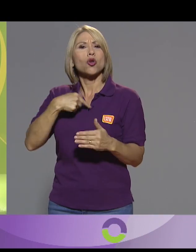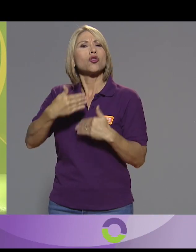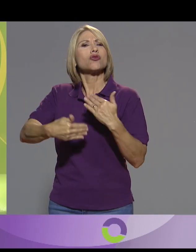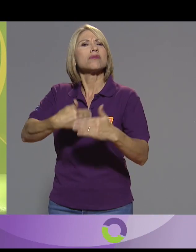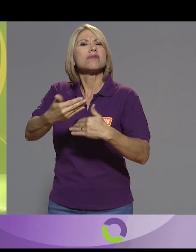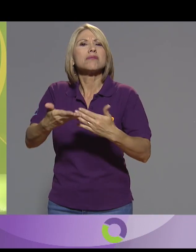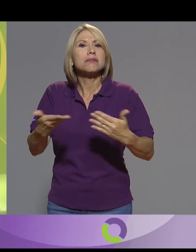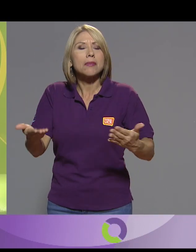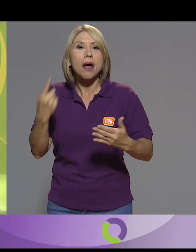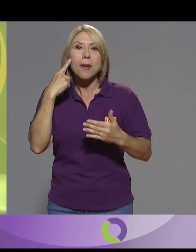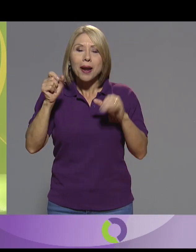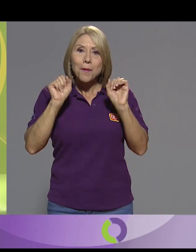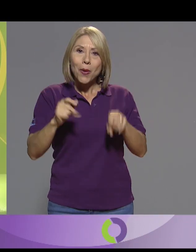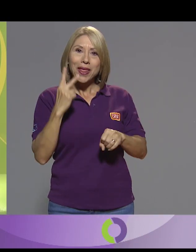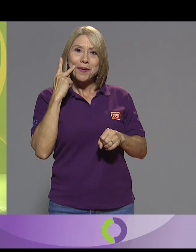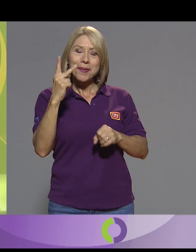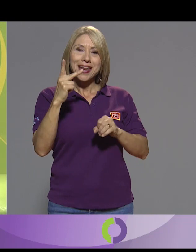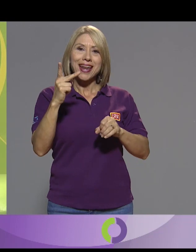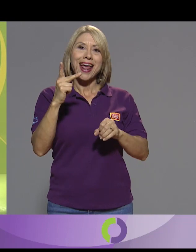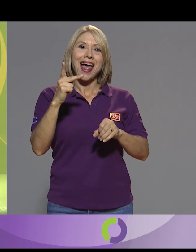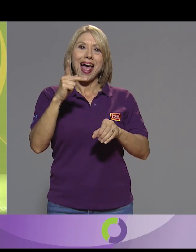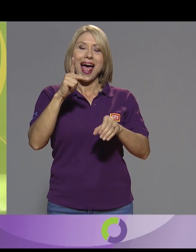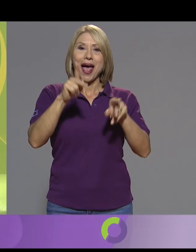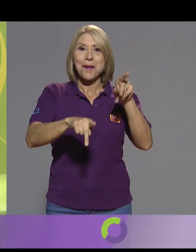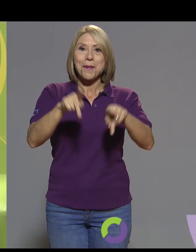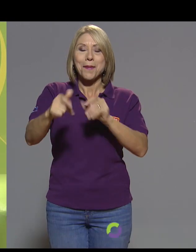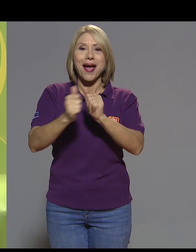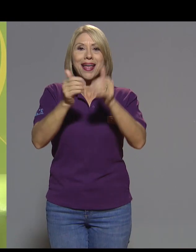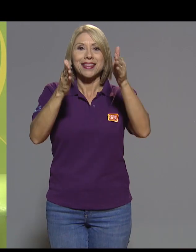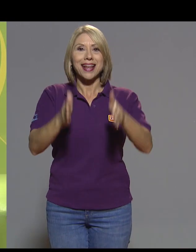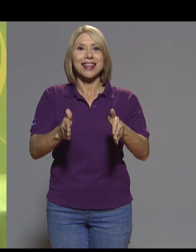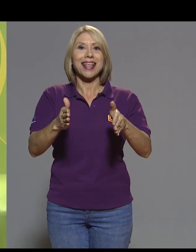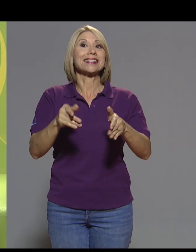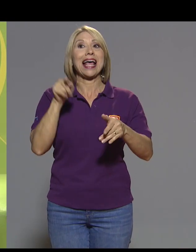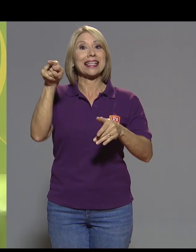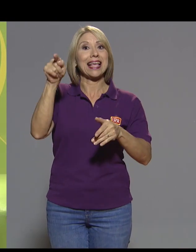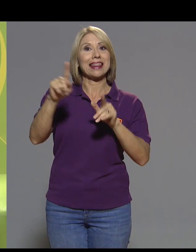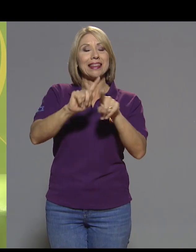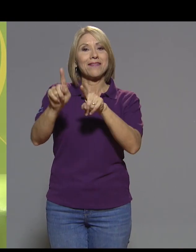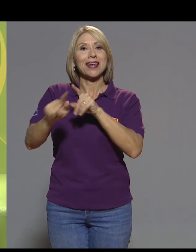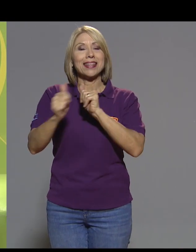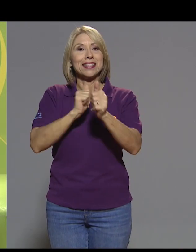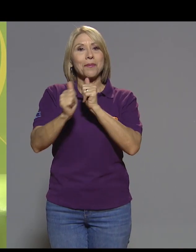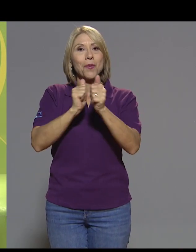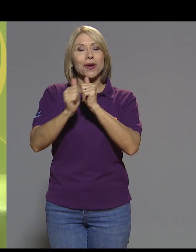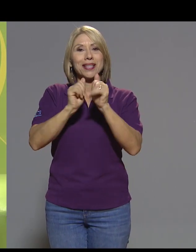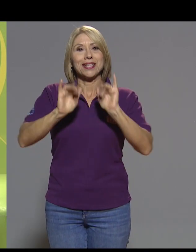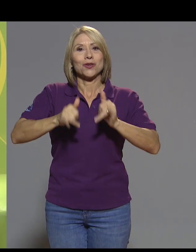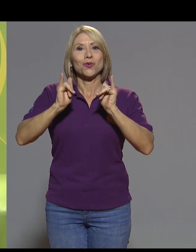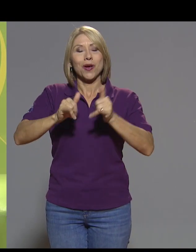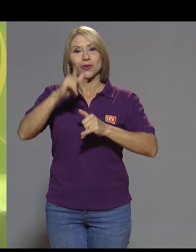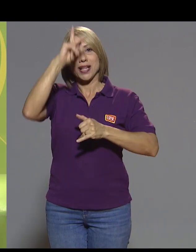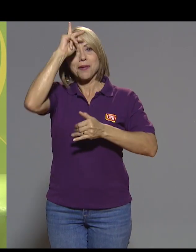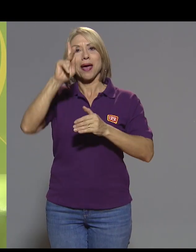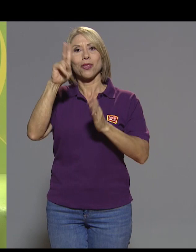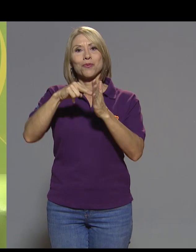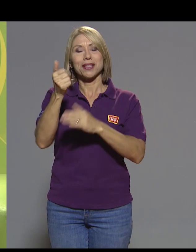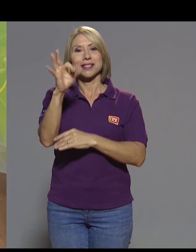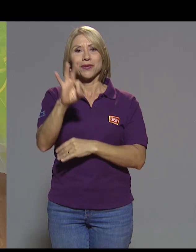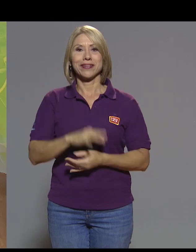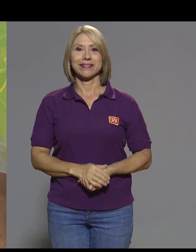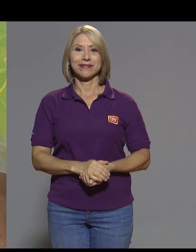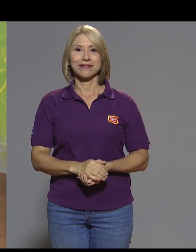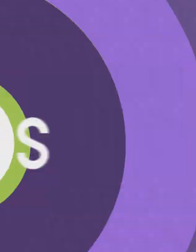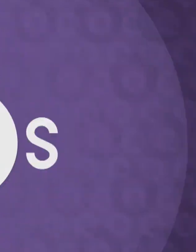seguimos para poder y ver a nuestros atletas disputando en los diferentes deportes en los huevos para poner americanos en lima 2019